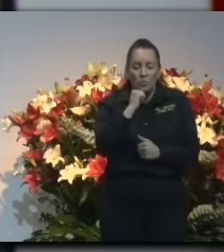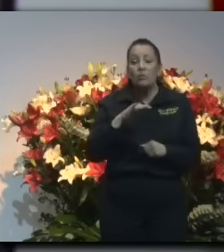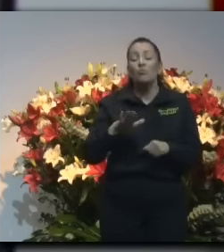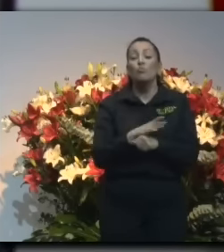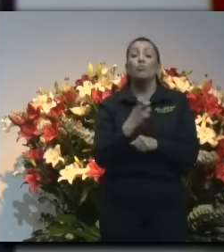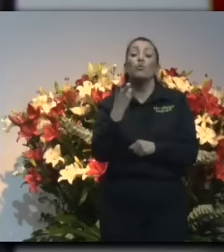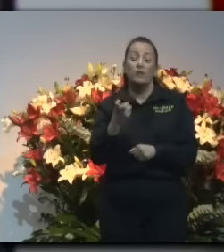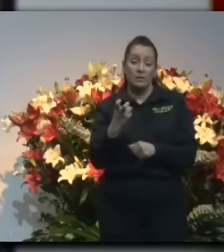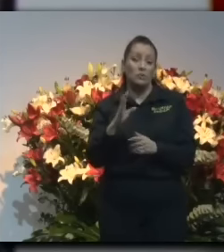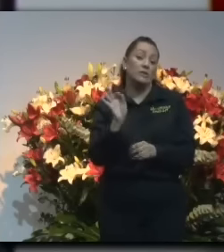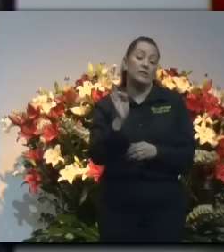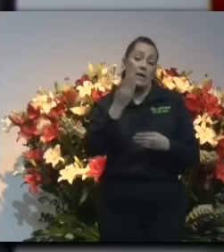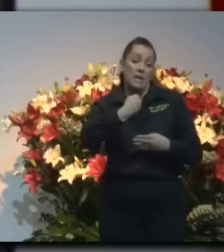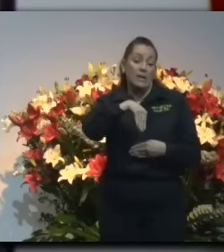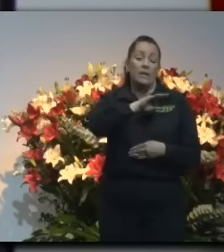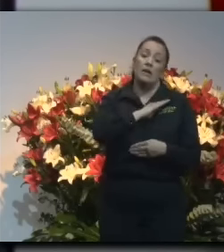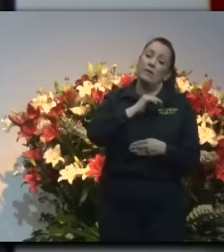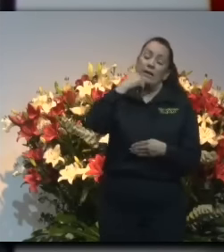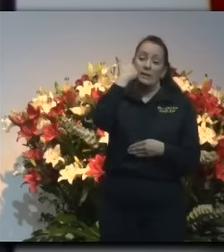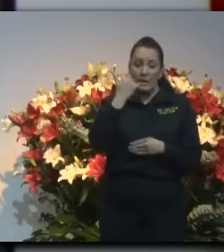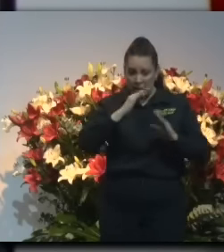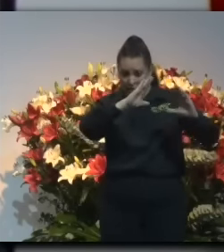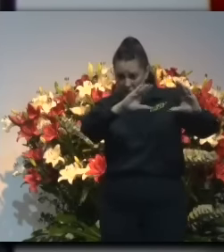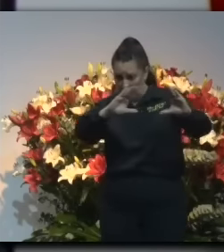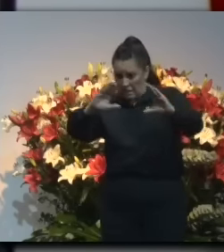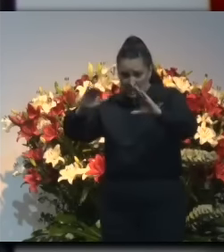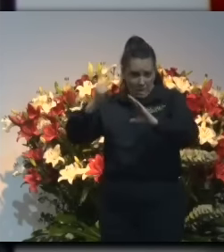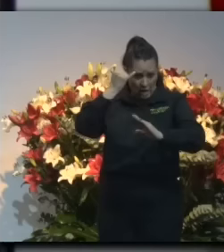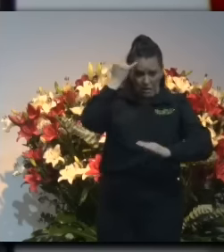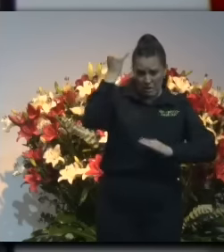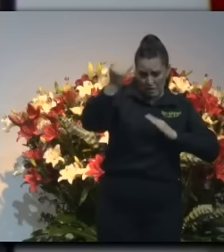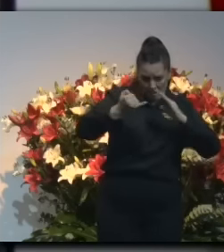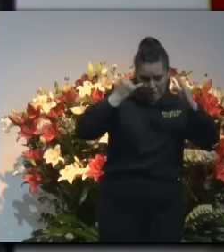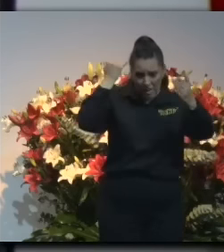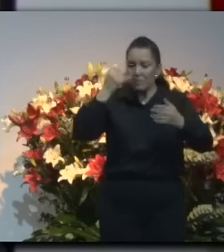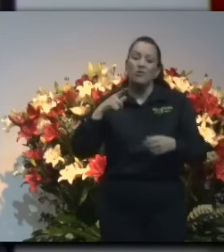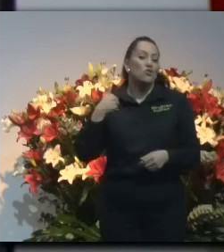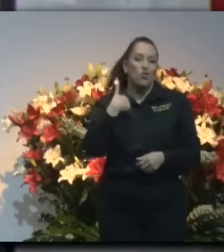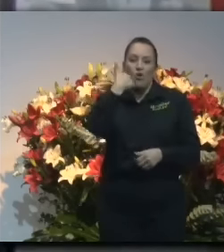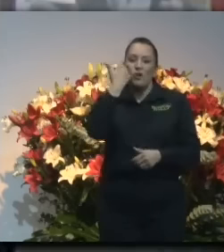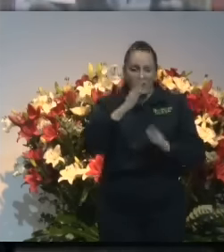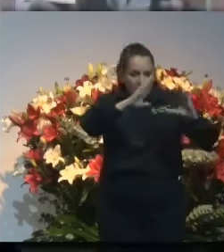Claudia quiere ideología, yo quiero tecnología. Muchas gracias.